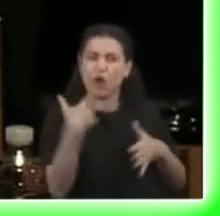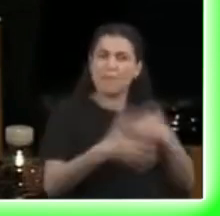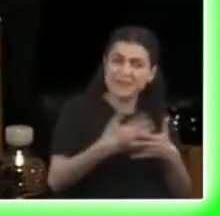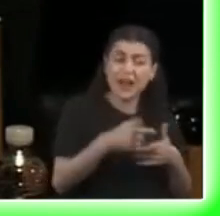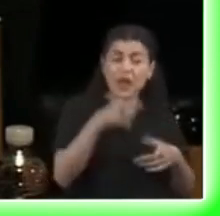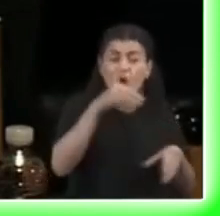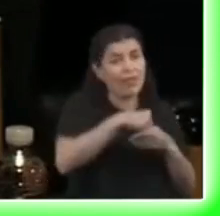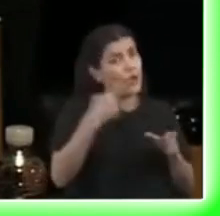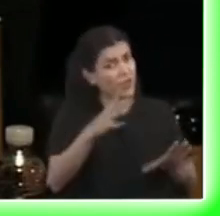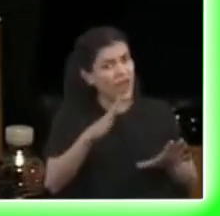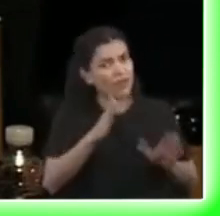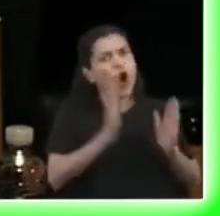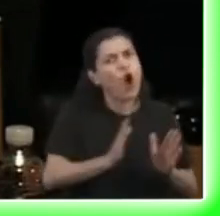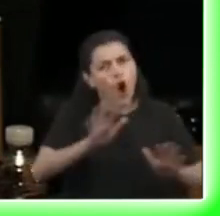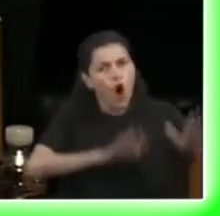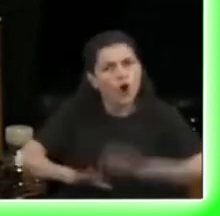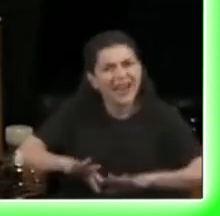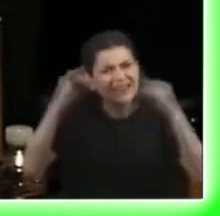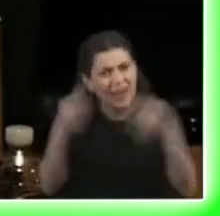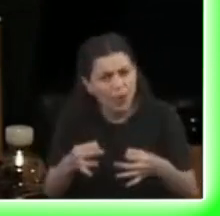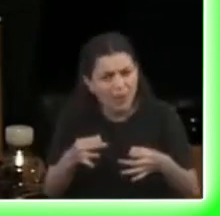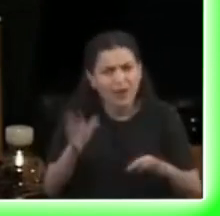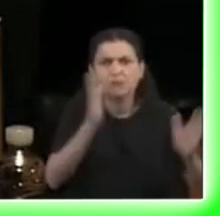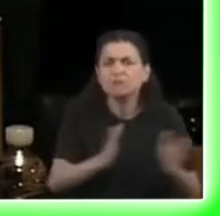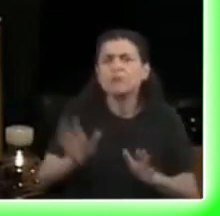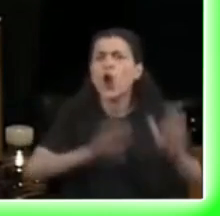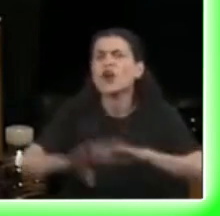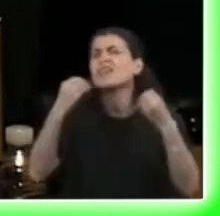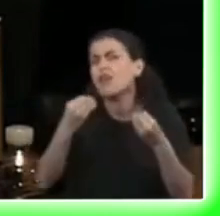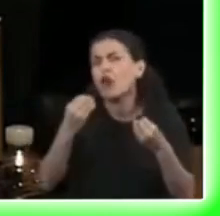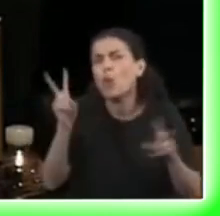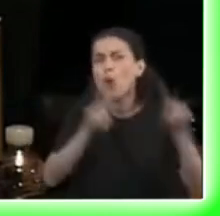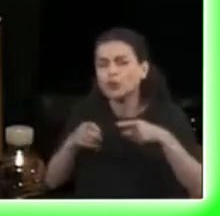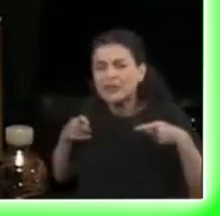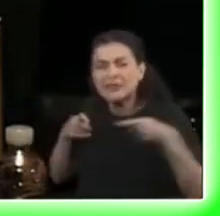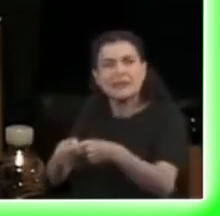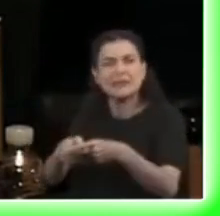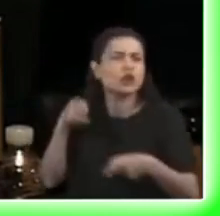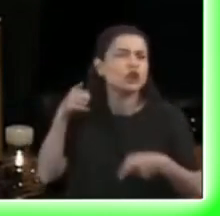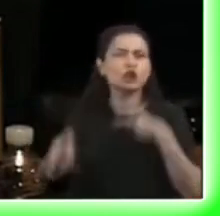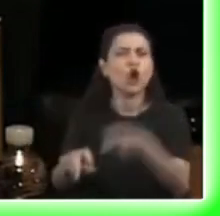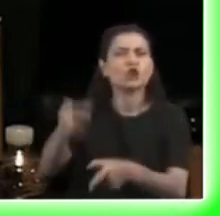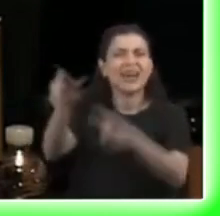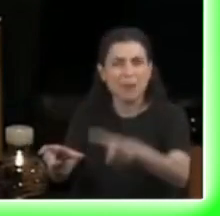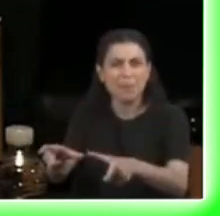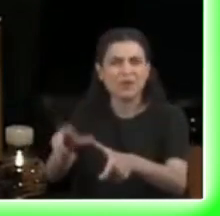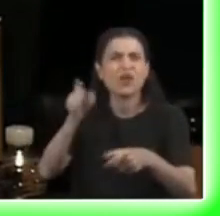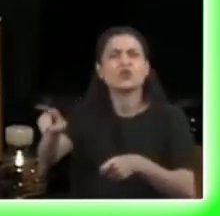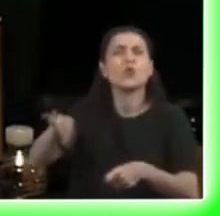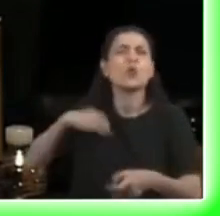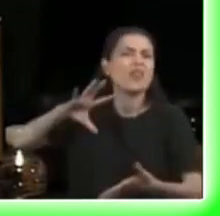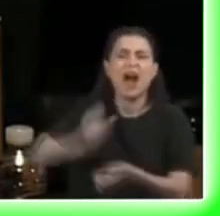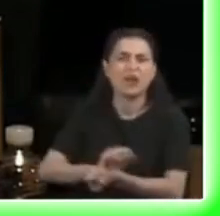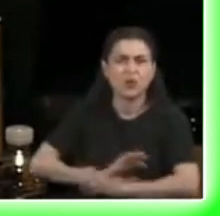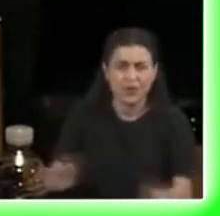organizado, pero está organizado para arruinarle la vida a la gente de bien, al laburante. La única manera de presentarles batalla